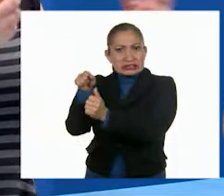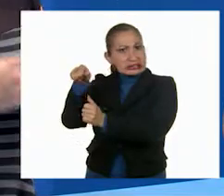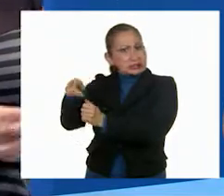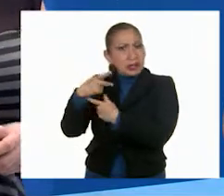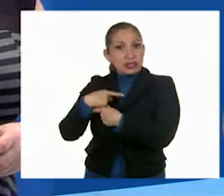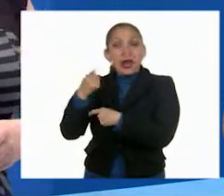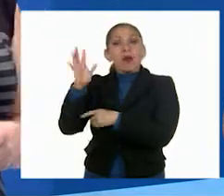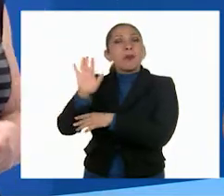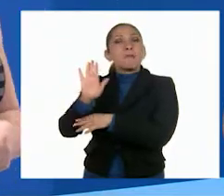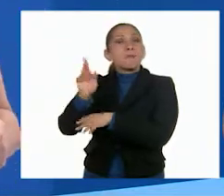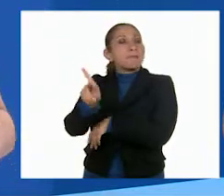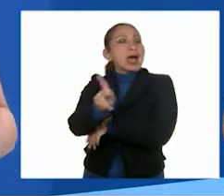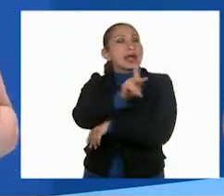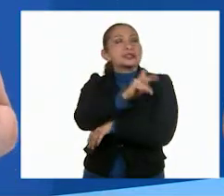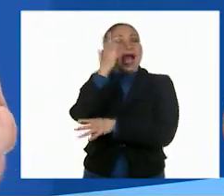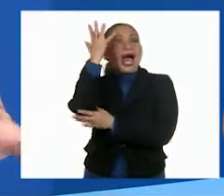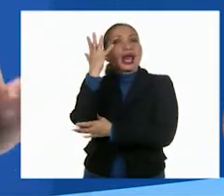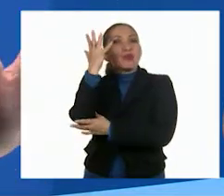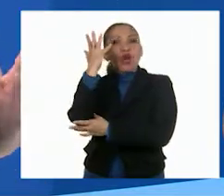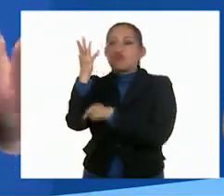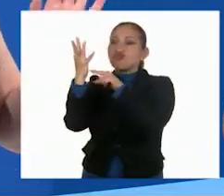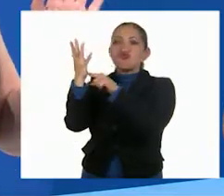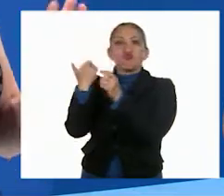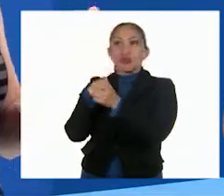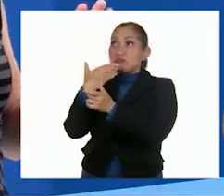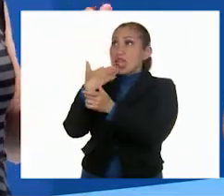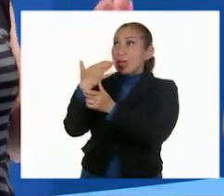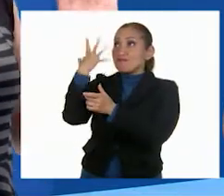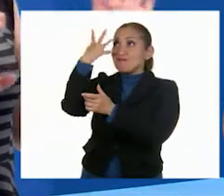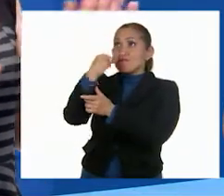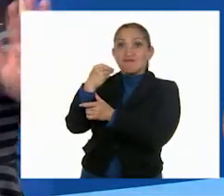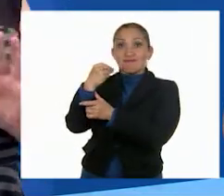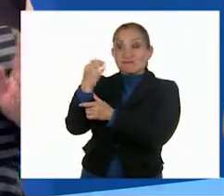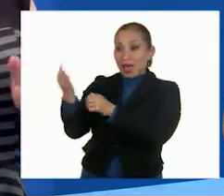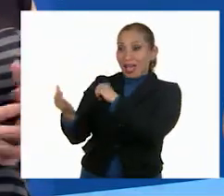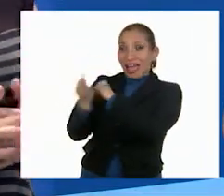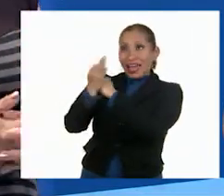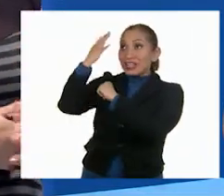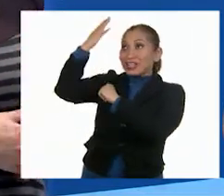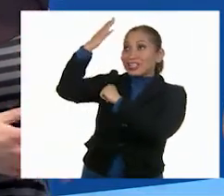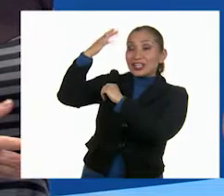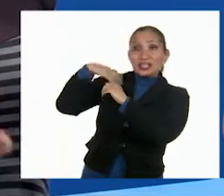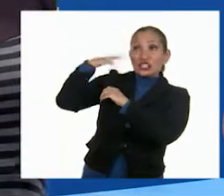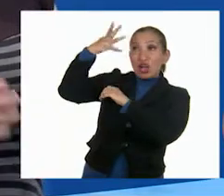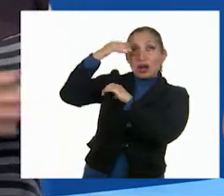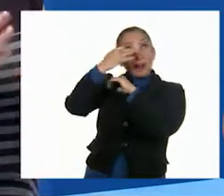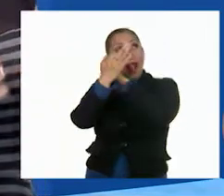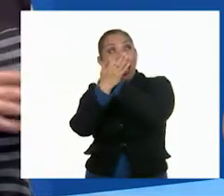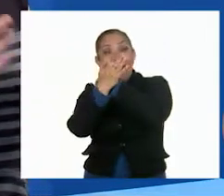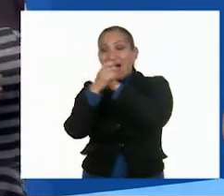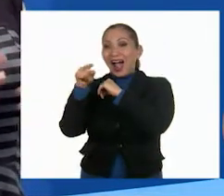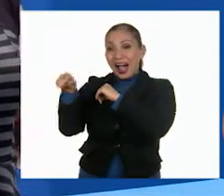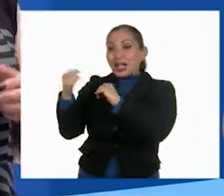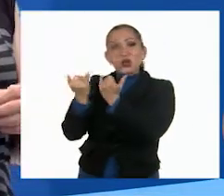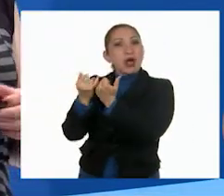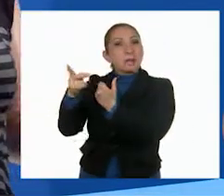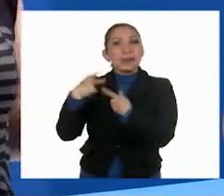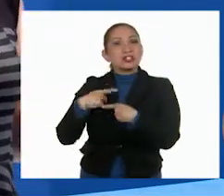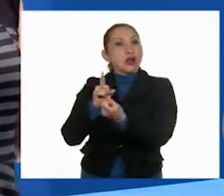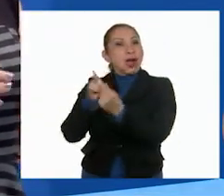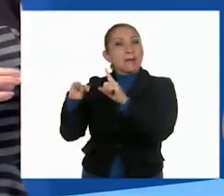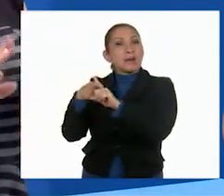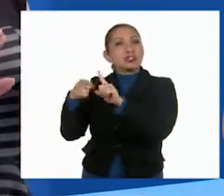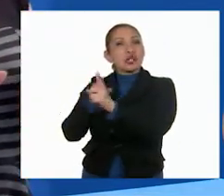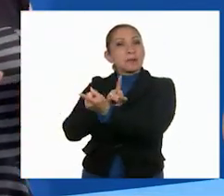árbol que nos va a dar bienestar. Exacto. Pero al revés también podemos alejarnos de las personas que nos pueden ser